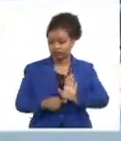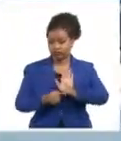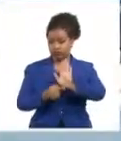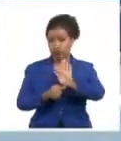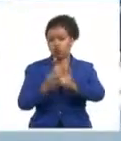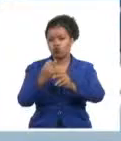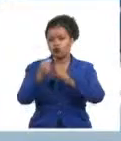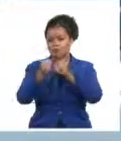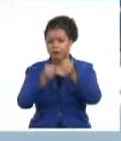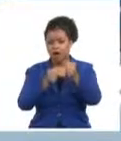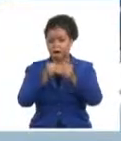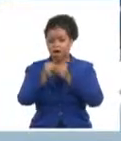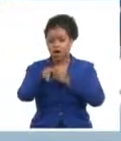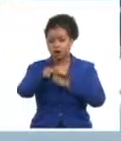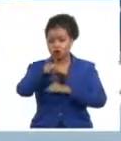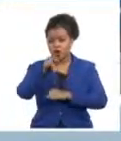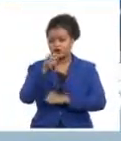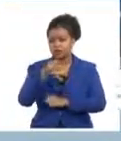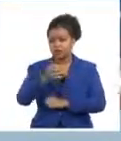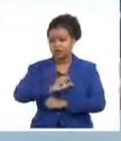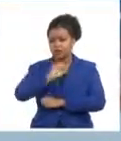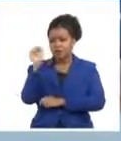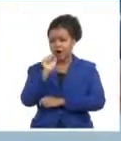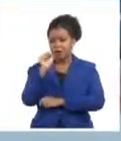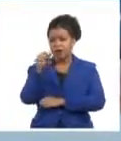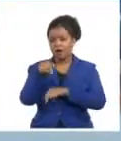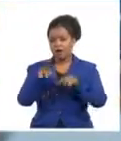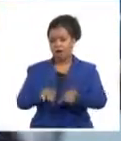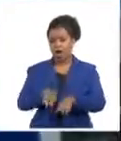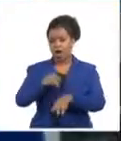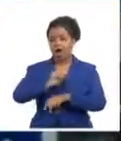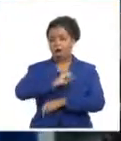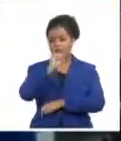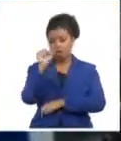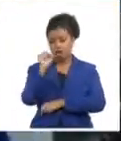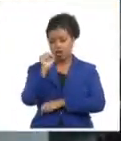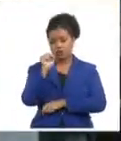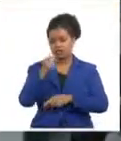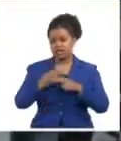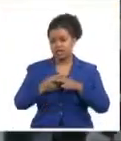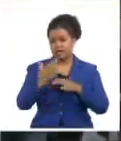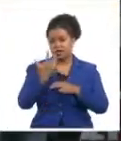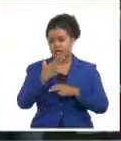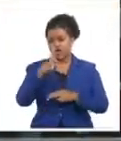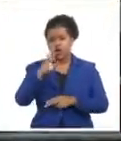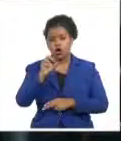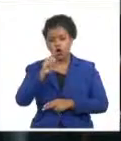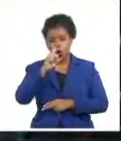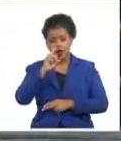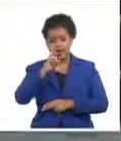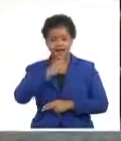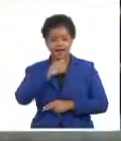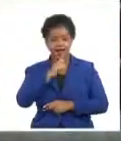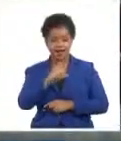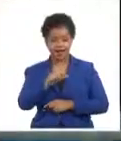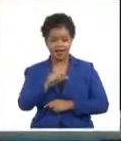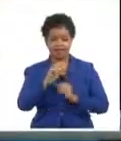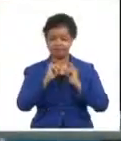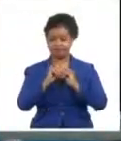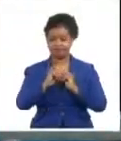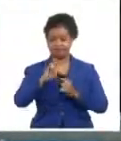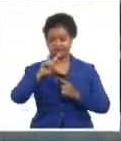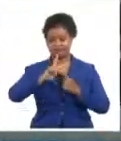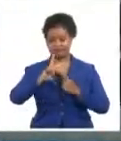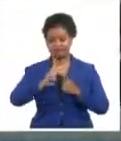boxeadores en activo máximos ganadores en estos certámenes, el bicampeón olímpico Roniel Iglesias. Giselle Filiu Téllez,